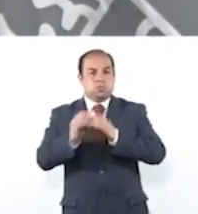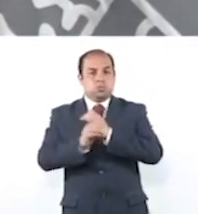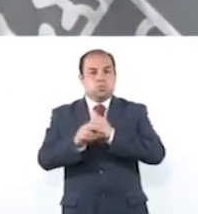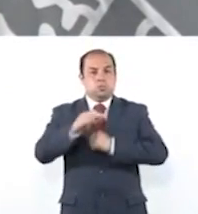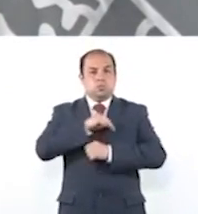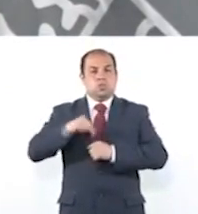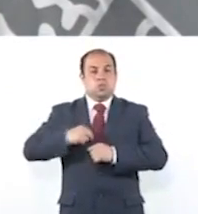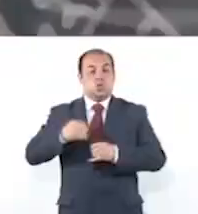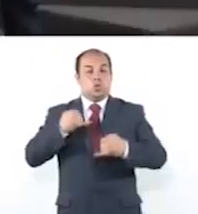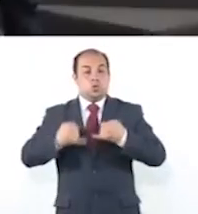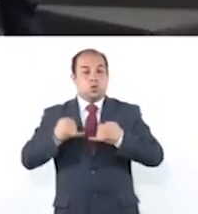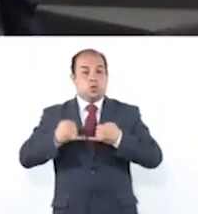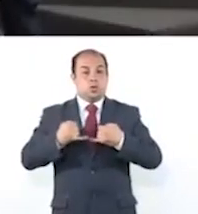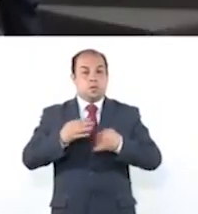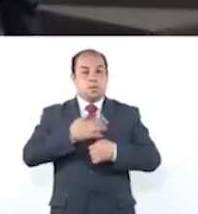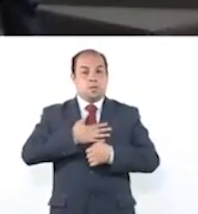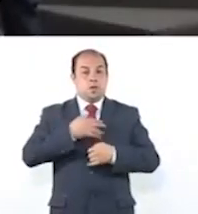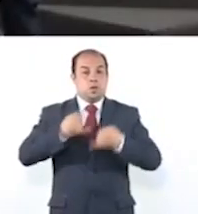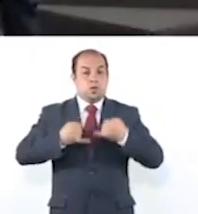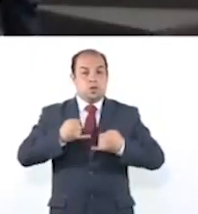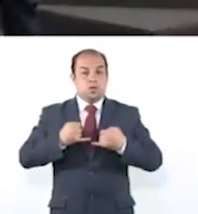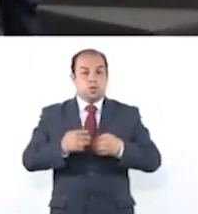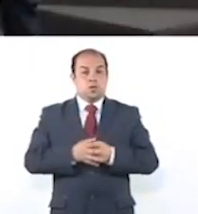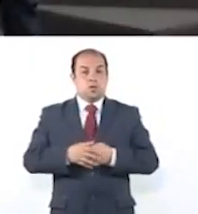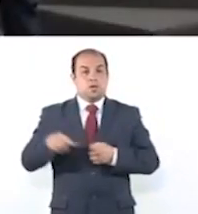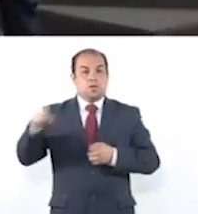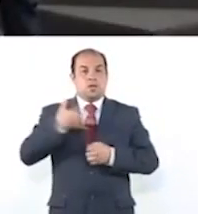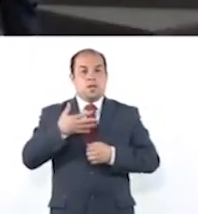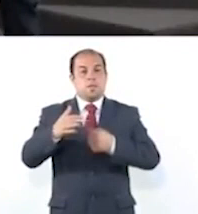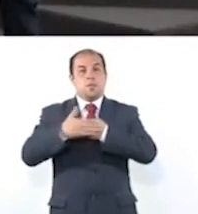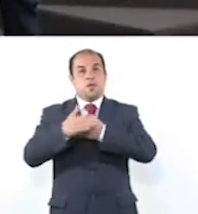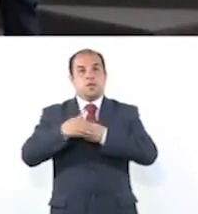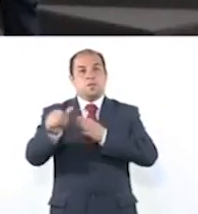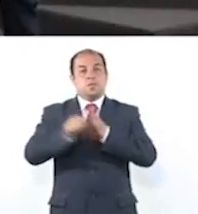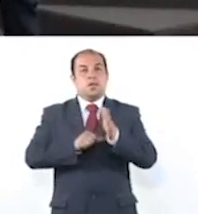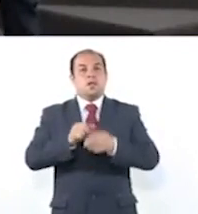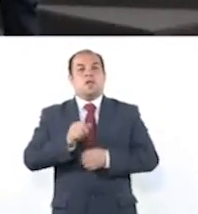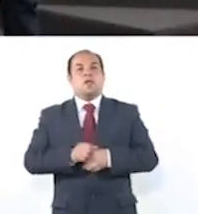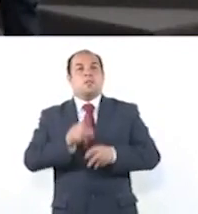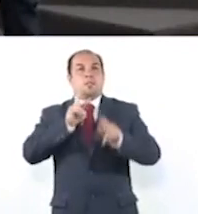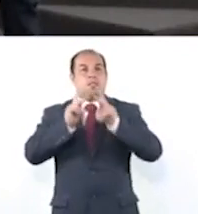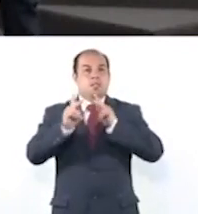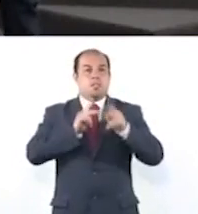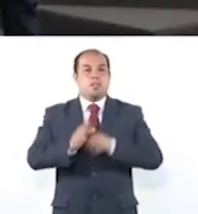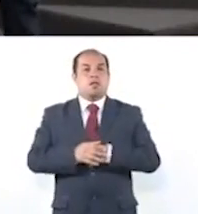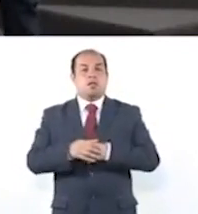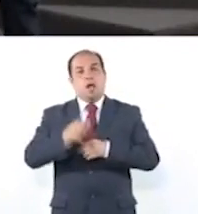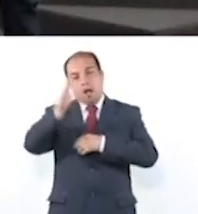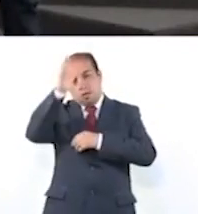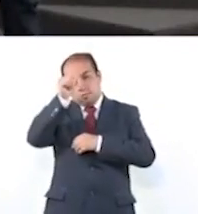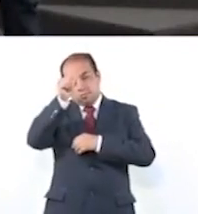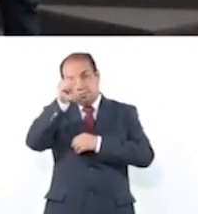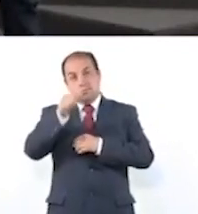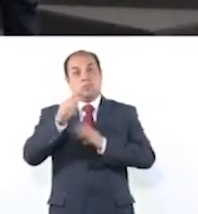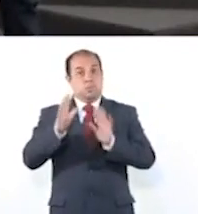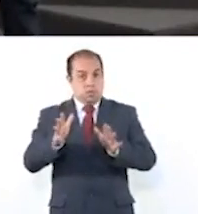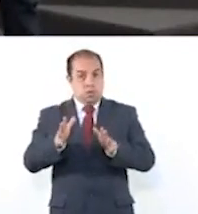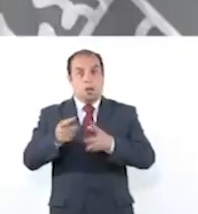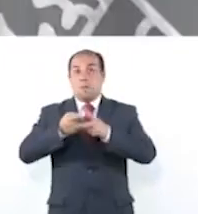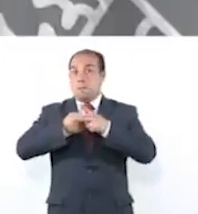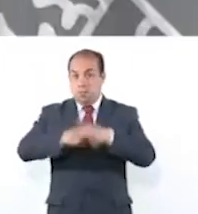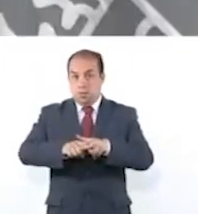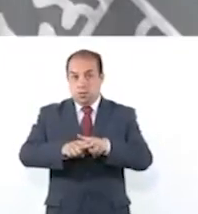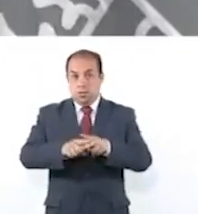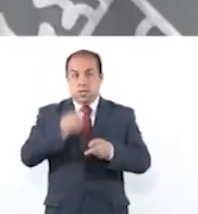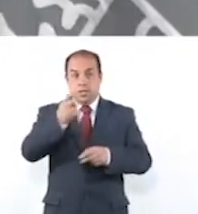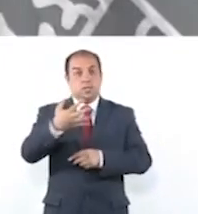nuestros jurídicos, tu jurídico y mi jurídico, se van a pasar los próximos meses resolviendo el convenio. Y está en marcha. Si